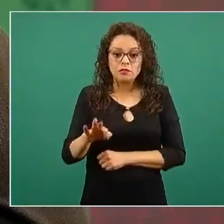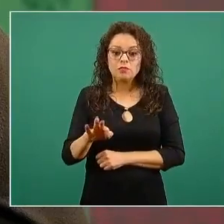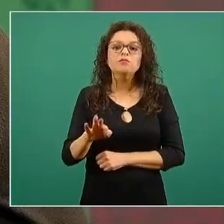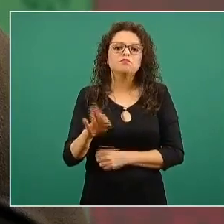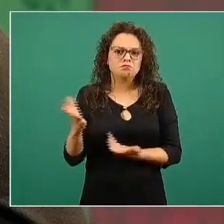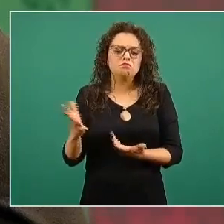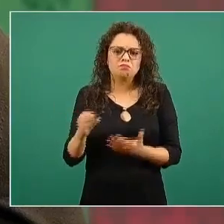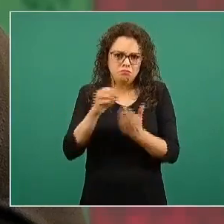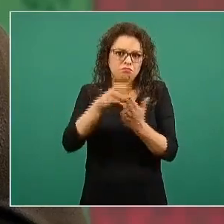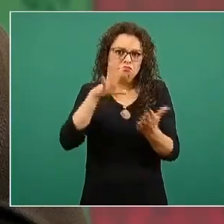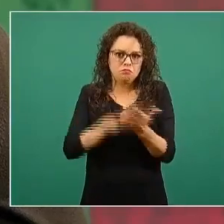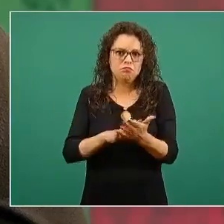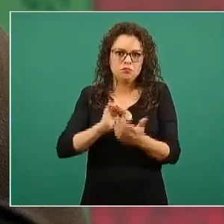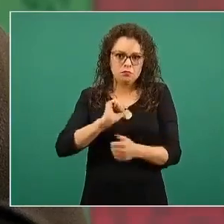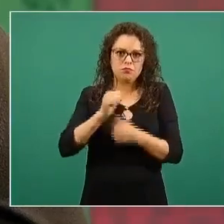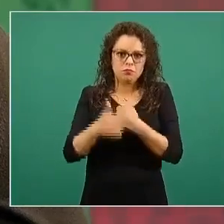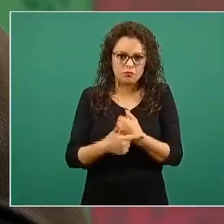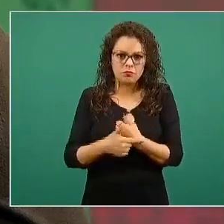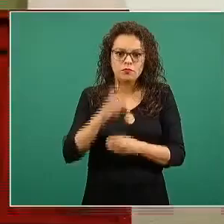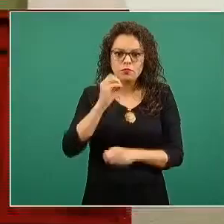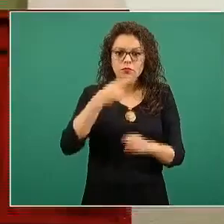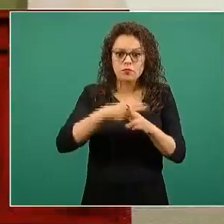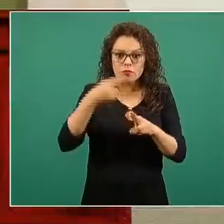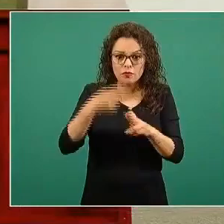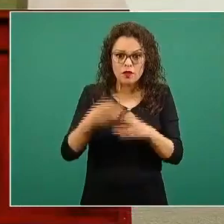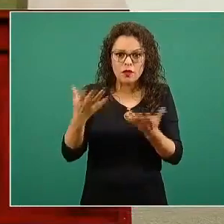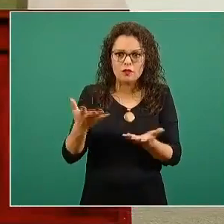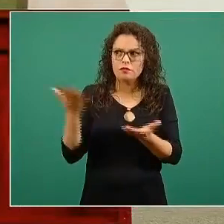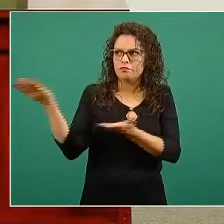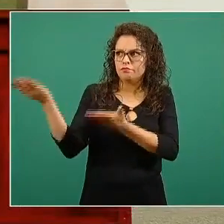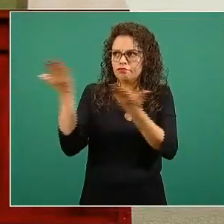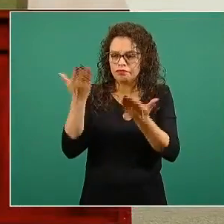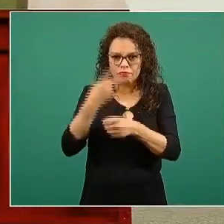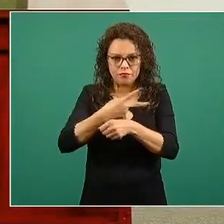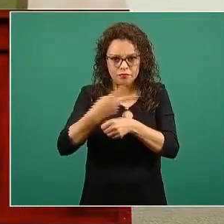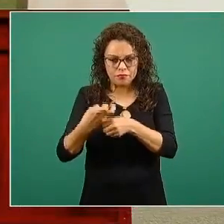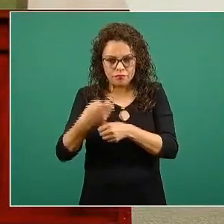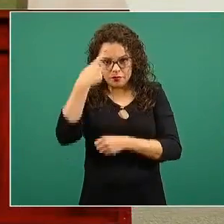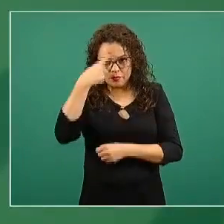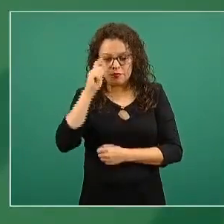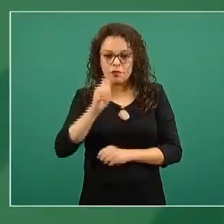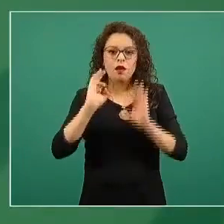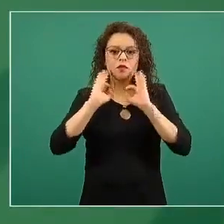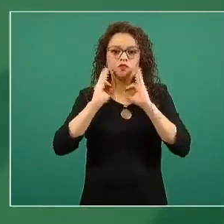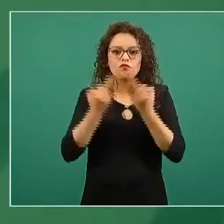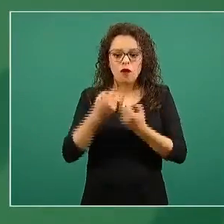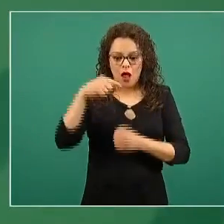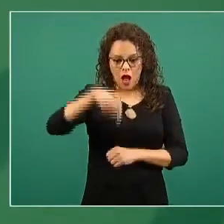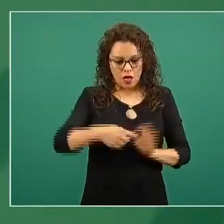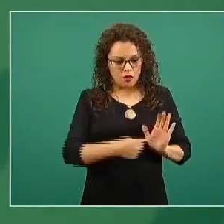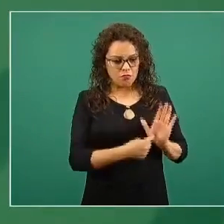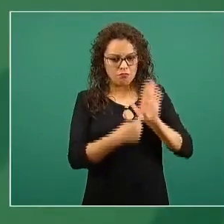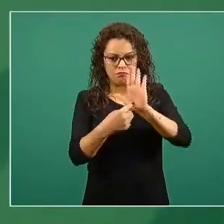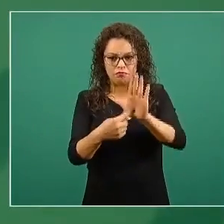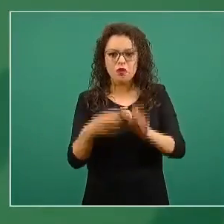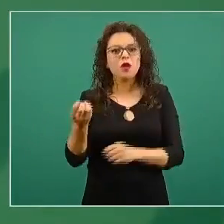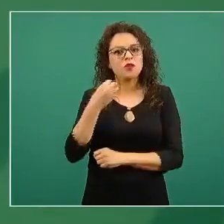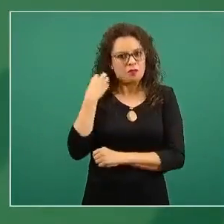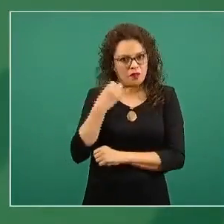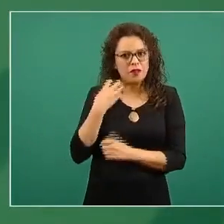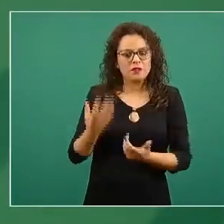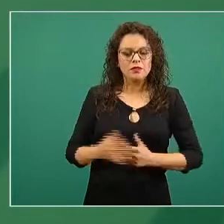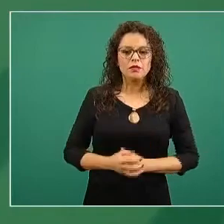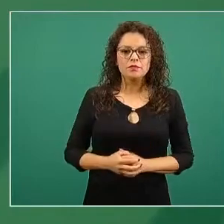alguna presentación, inclusive invitarlos para que ellos a lo mejor y de manera directa también la puedan presentar en esta conferencia. Lo que sí